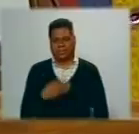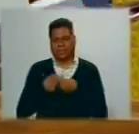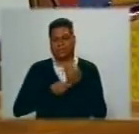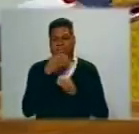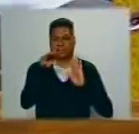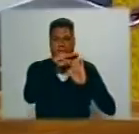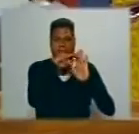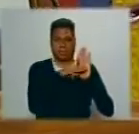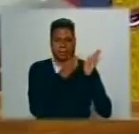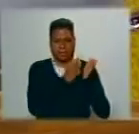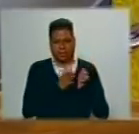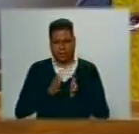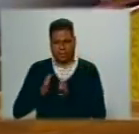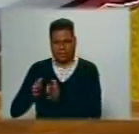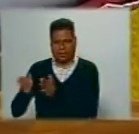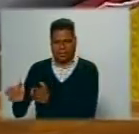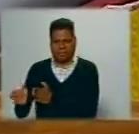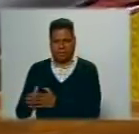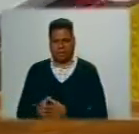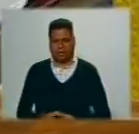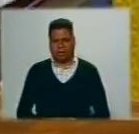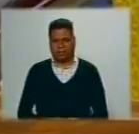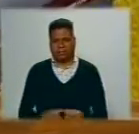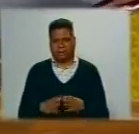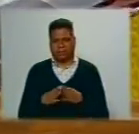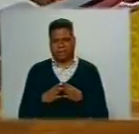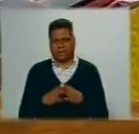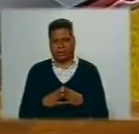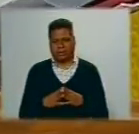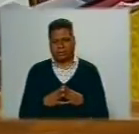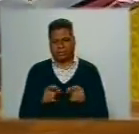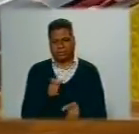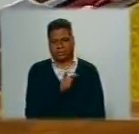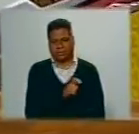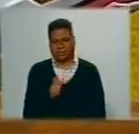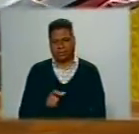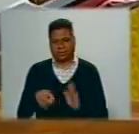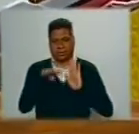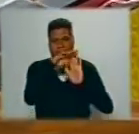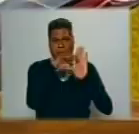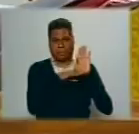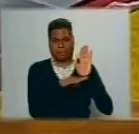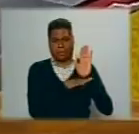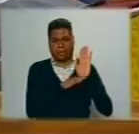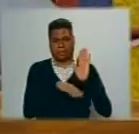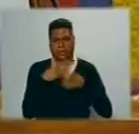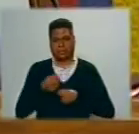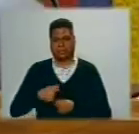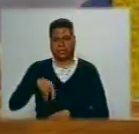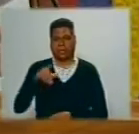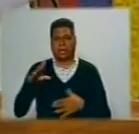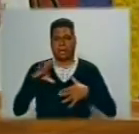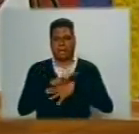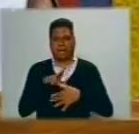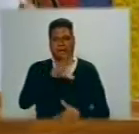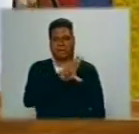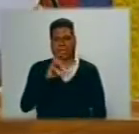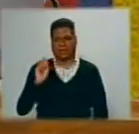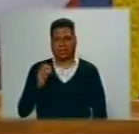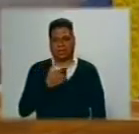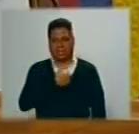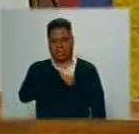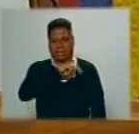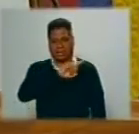realizadas y aprobadas o negadas en el curso del mismo. Es todo en relación al acta de la sesión del martes 30 de enero, señor presidente